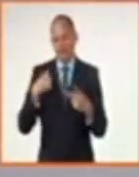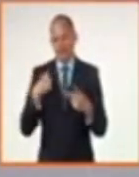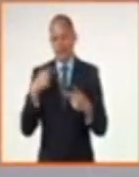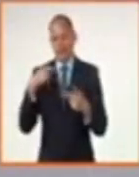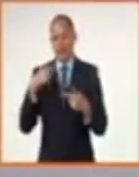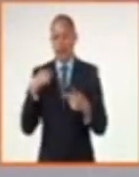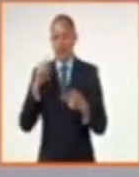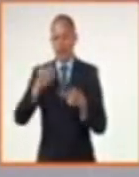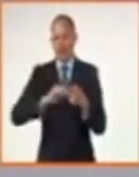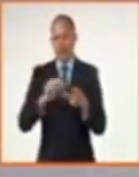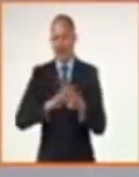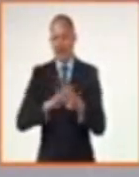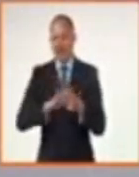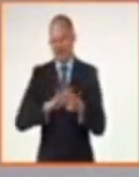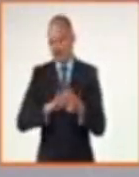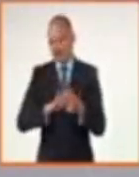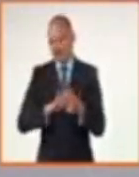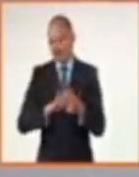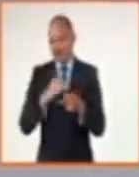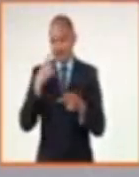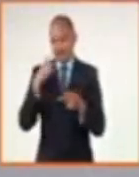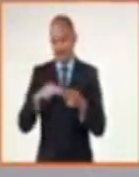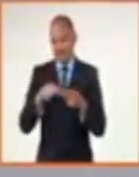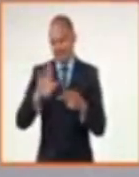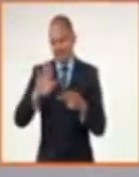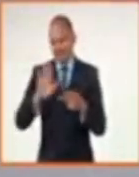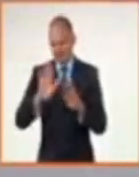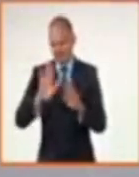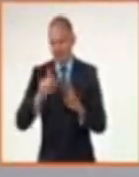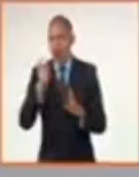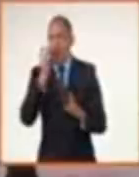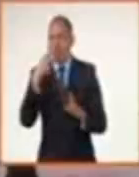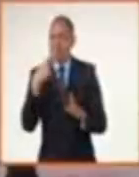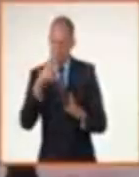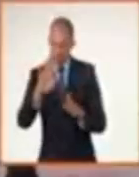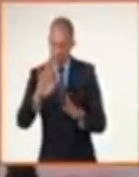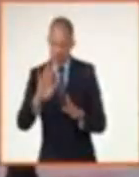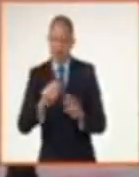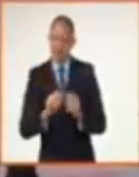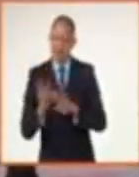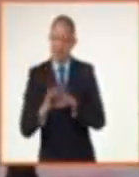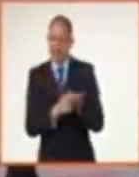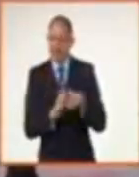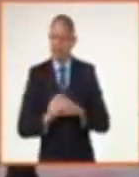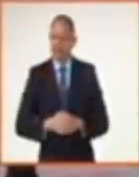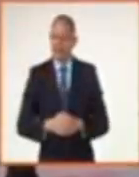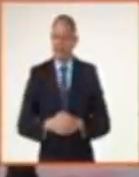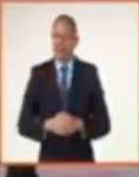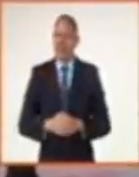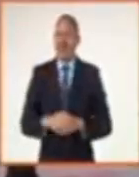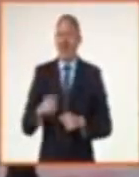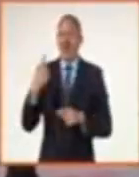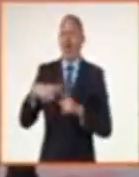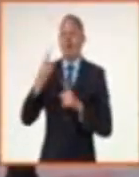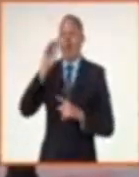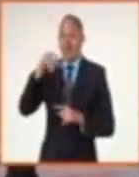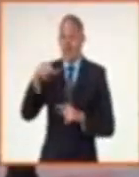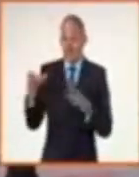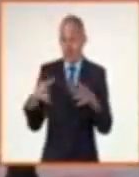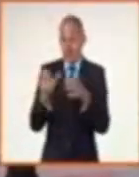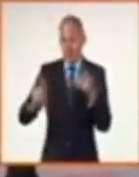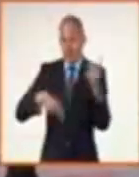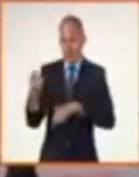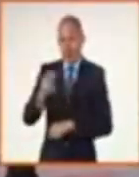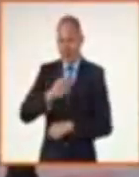mira, que sobre todo también hay un hecho, y es que uno de los principales llamados de la contrarrevolución era precisamente eso,